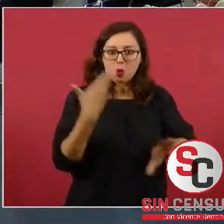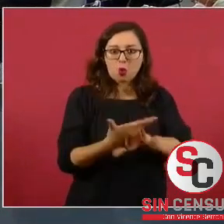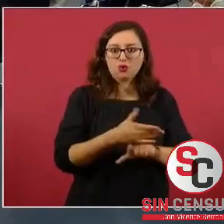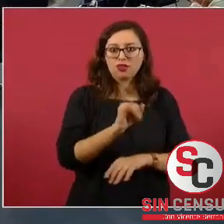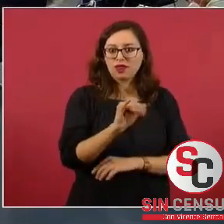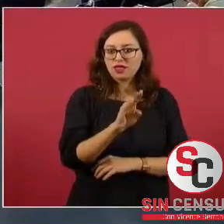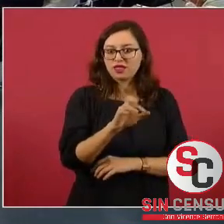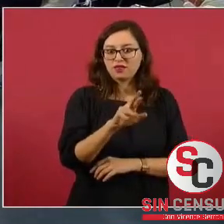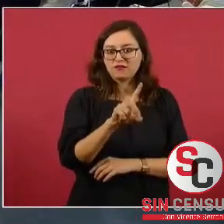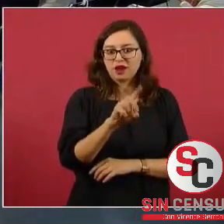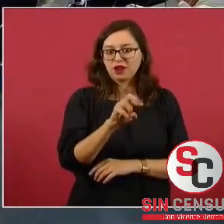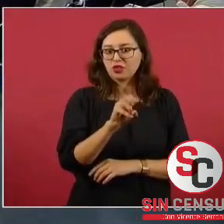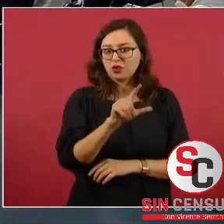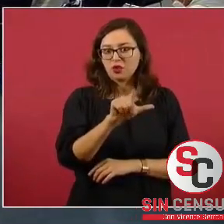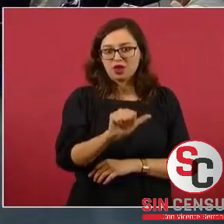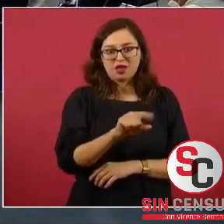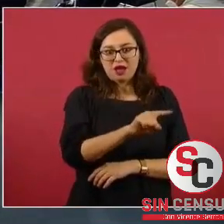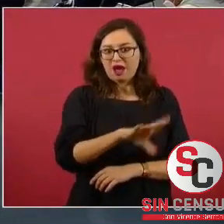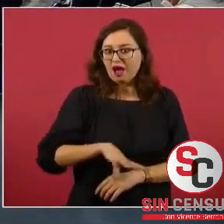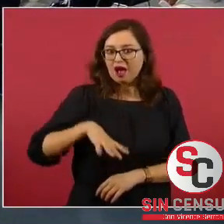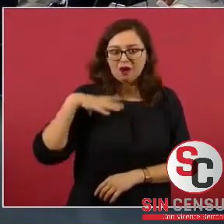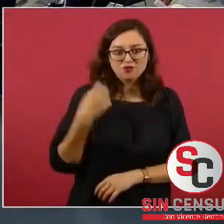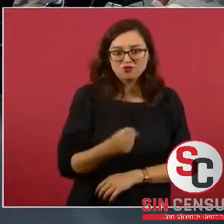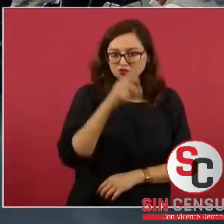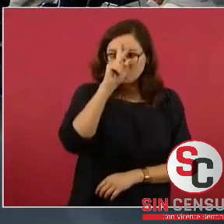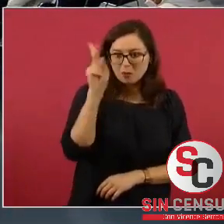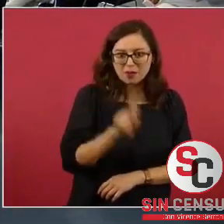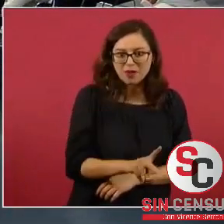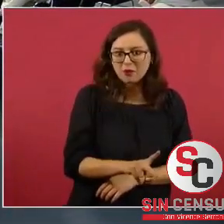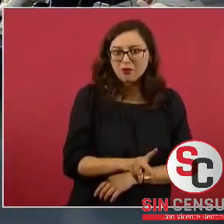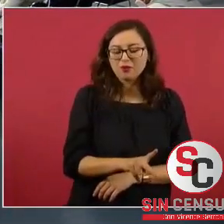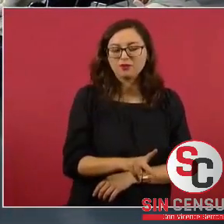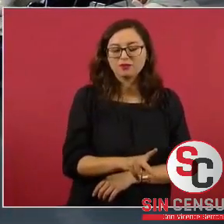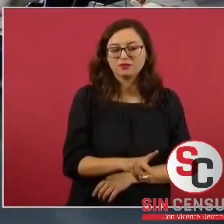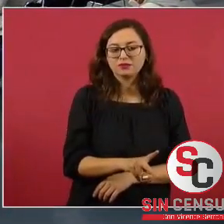que antes era intocable.